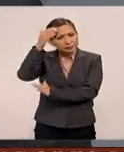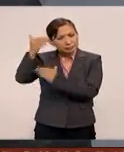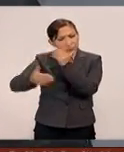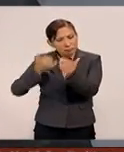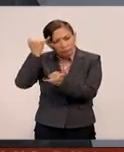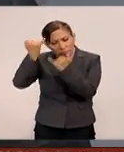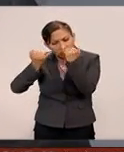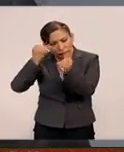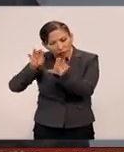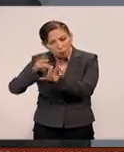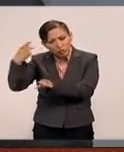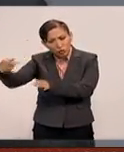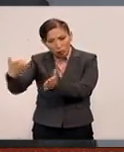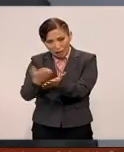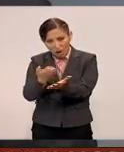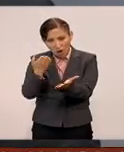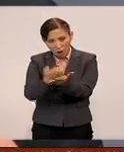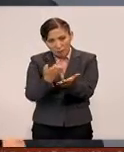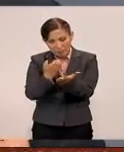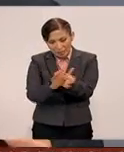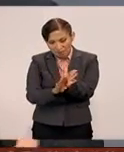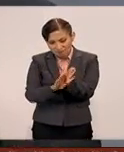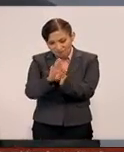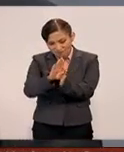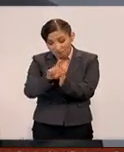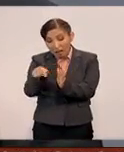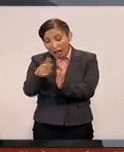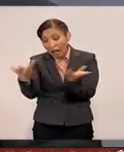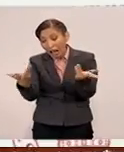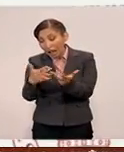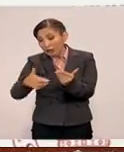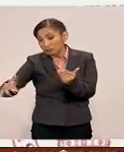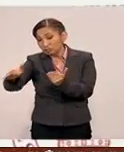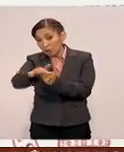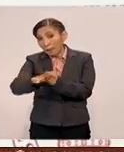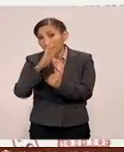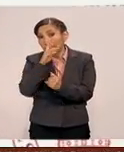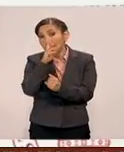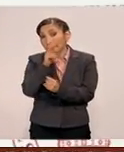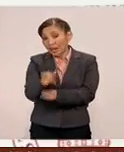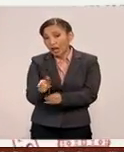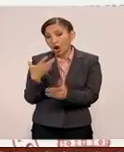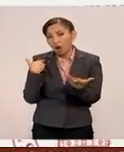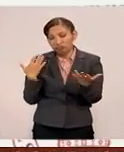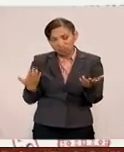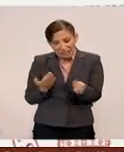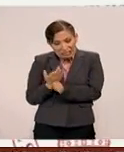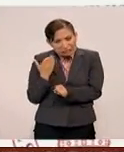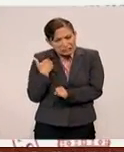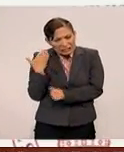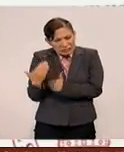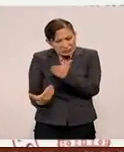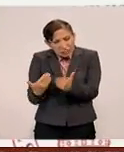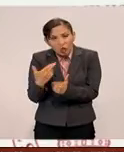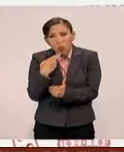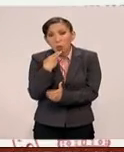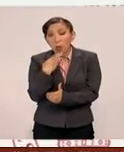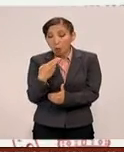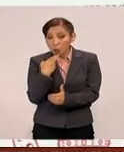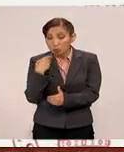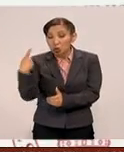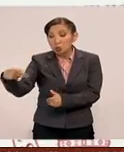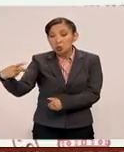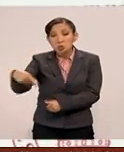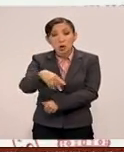desarrollo de su economía ha logrado realmente mejorar y eficientar el uso de